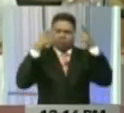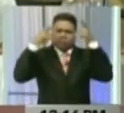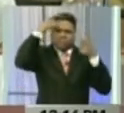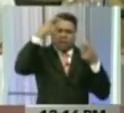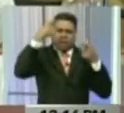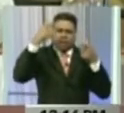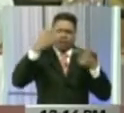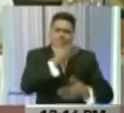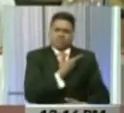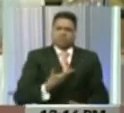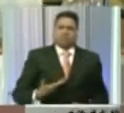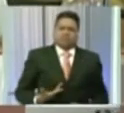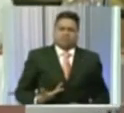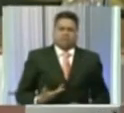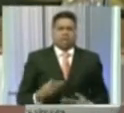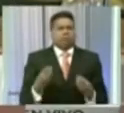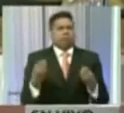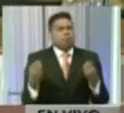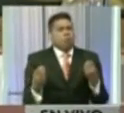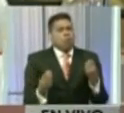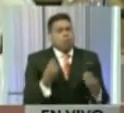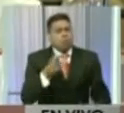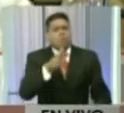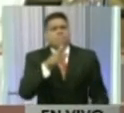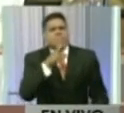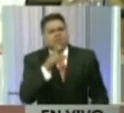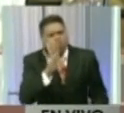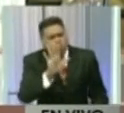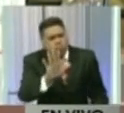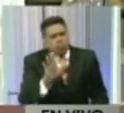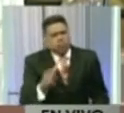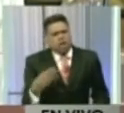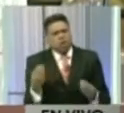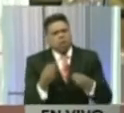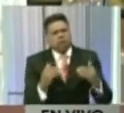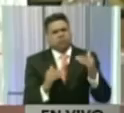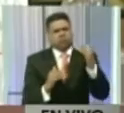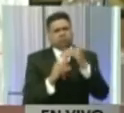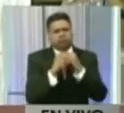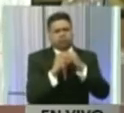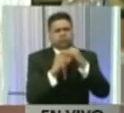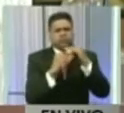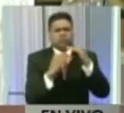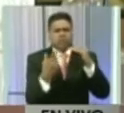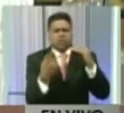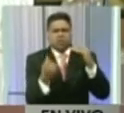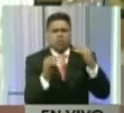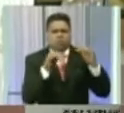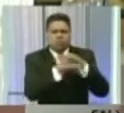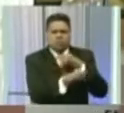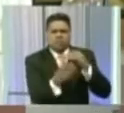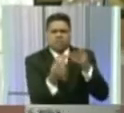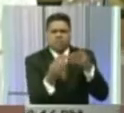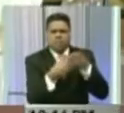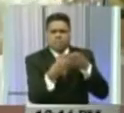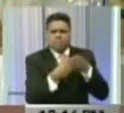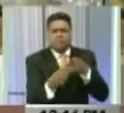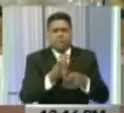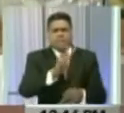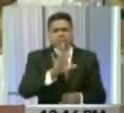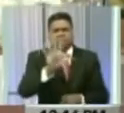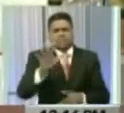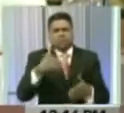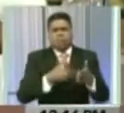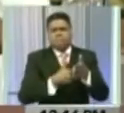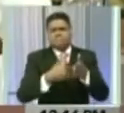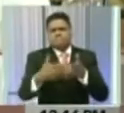¿Cómo, con cuánto es suficiente las reservas internacionales? Y uno le dijo 25.000 millones, yo creo, otro